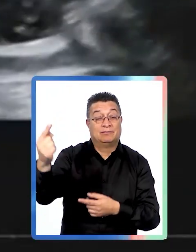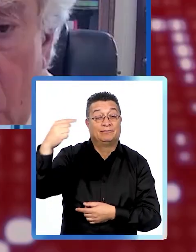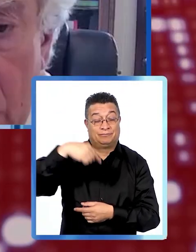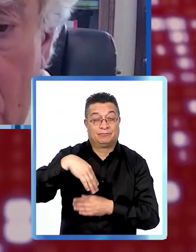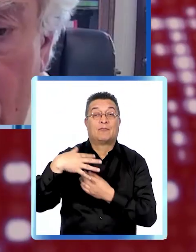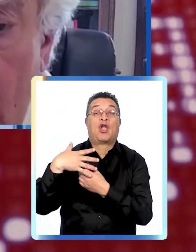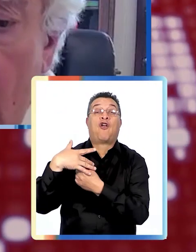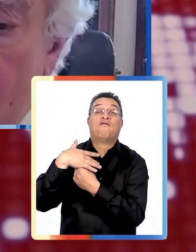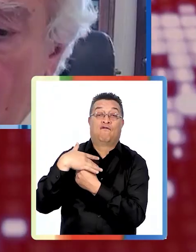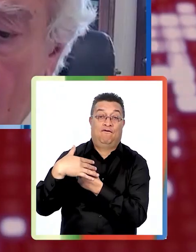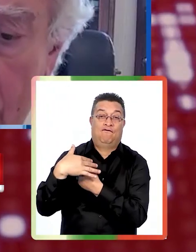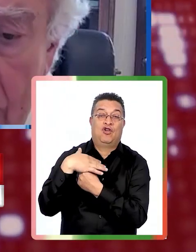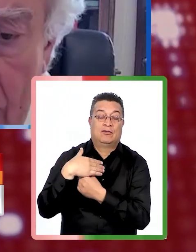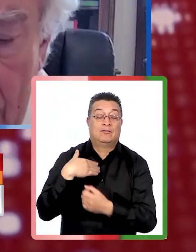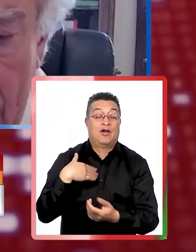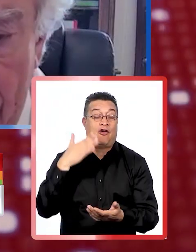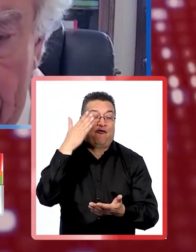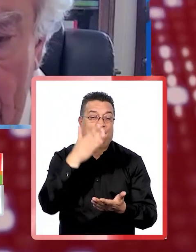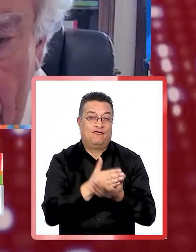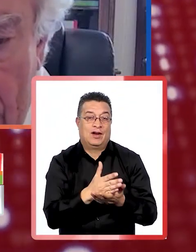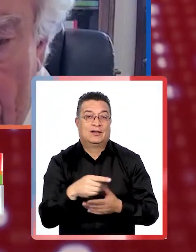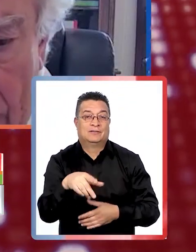han influido porque obligan